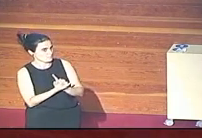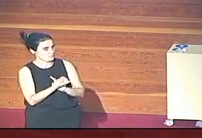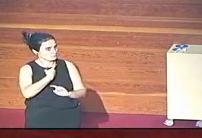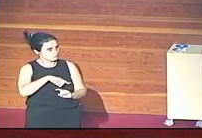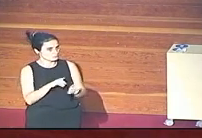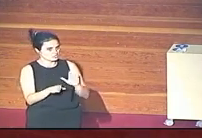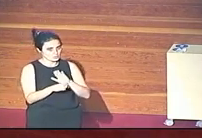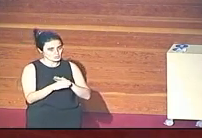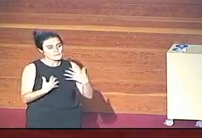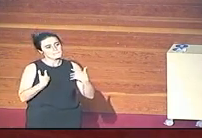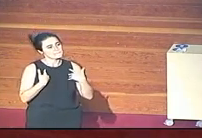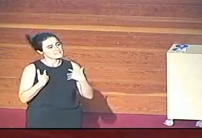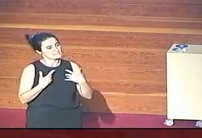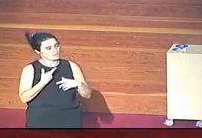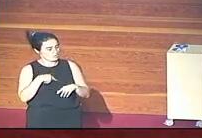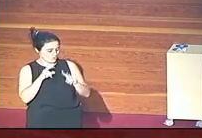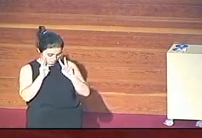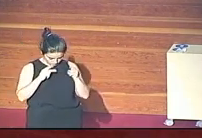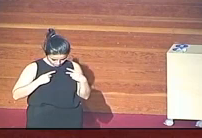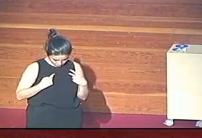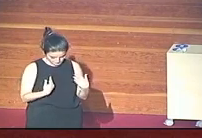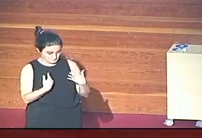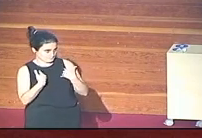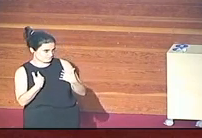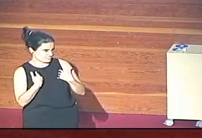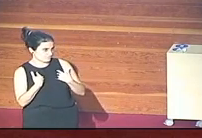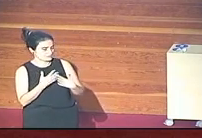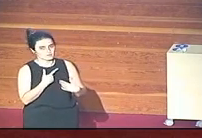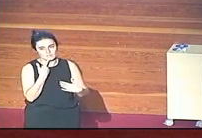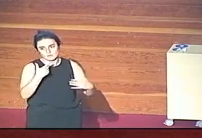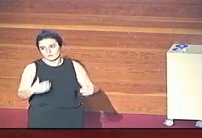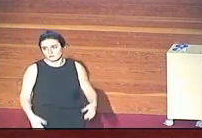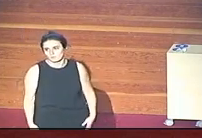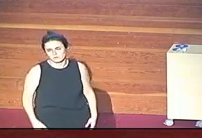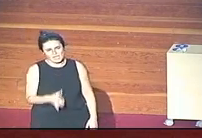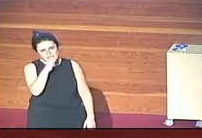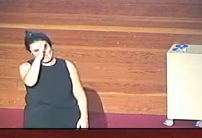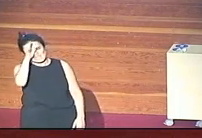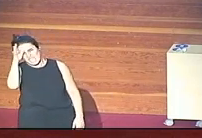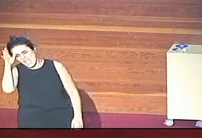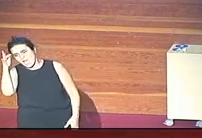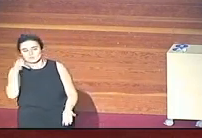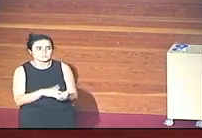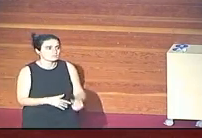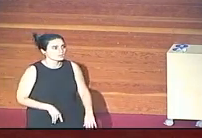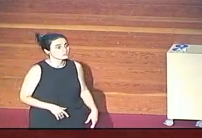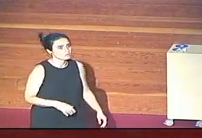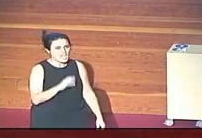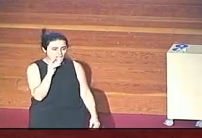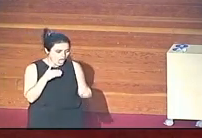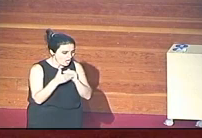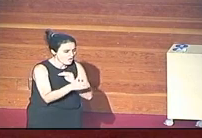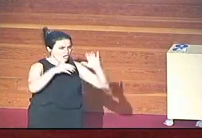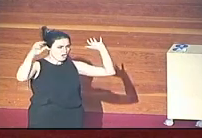nos seguimos viendo como somos víctimas vaya que tenemos una ola de calor vaya que nos vienen ahora unas lluvias torrenciales